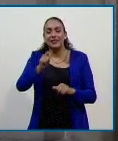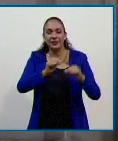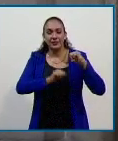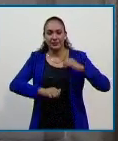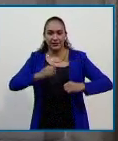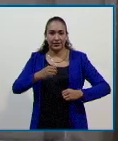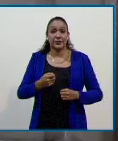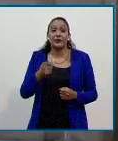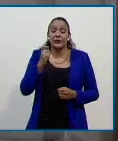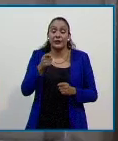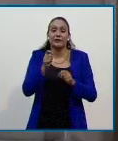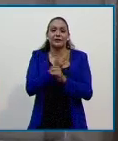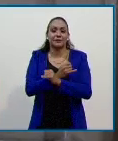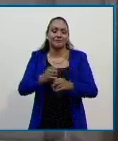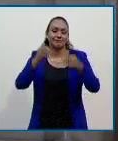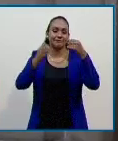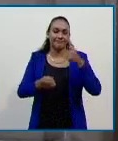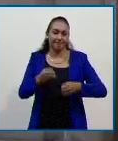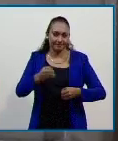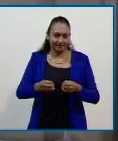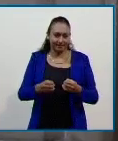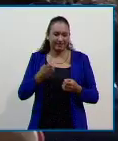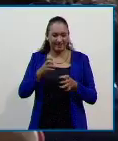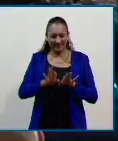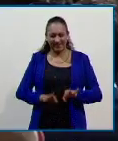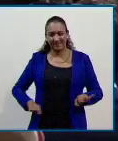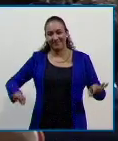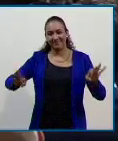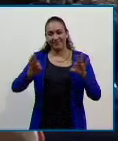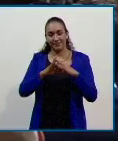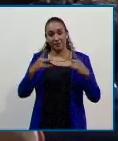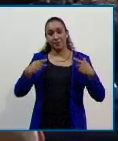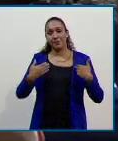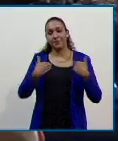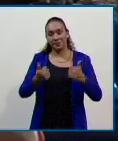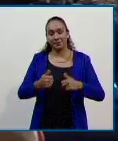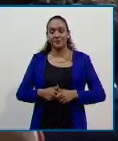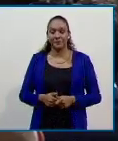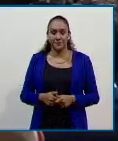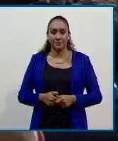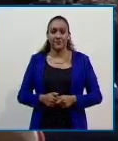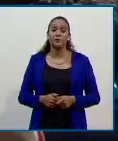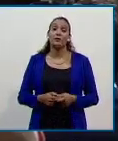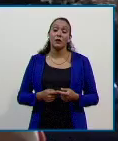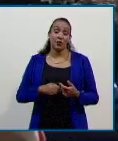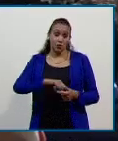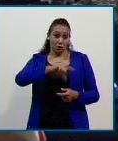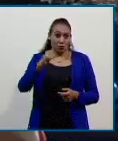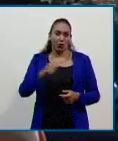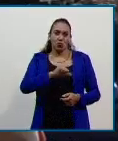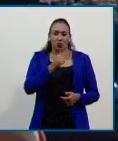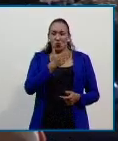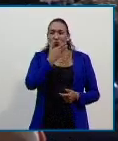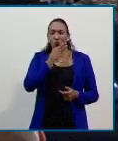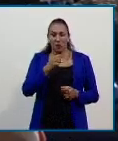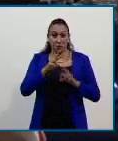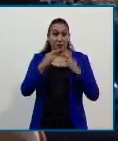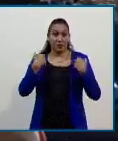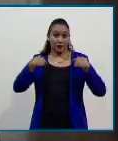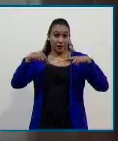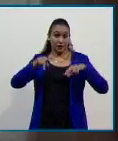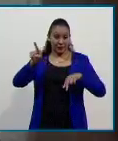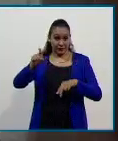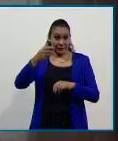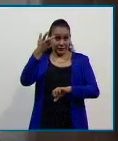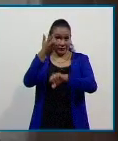trascendencia de la independencia judicial. Jesús Peña Palacios, representante en México de la Oficina de Naciones Unidas para los